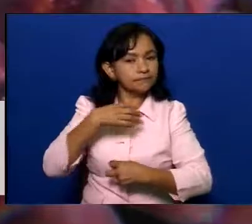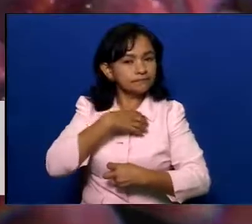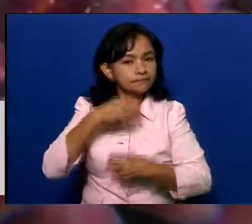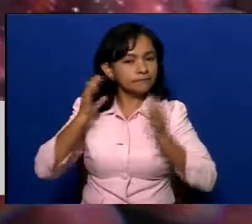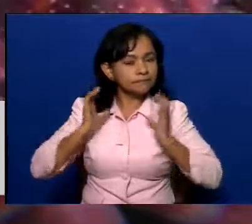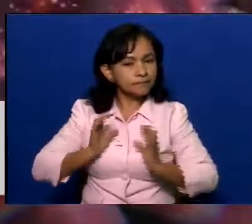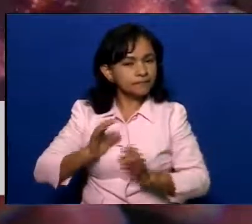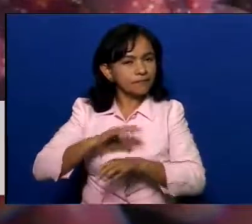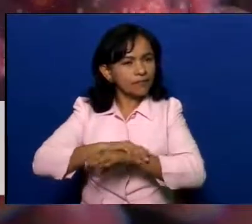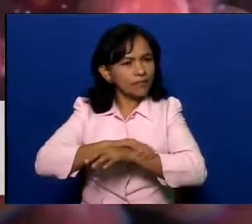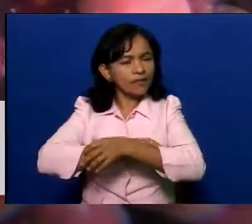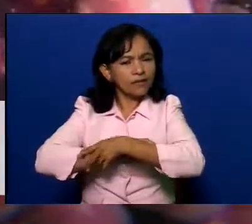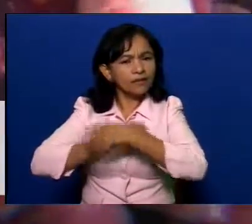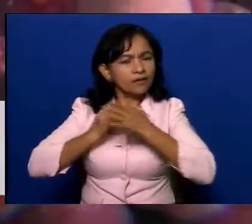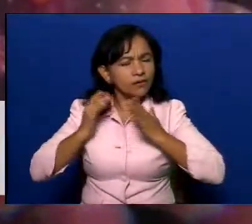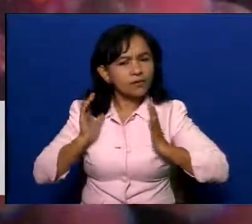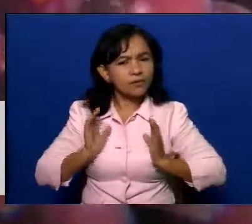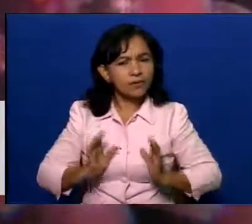con